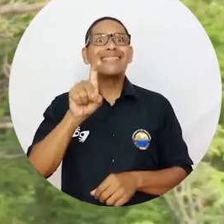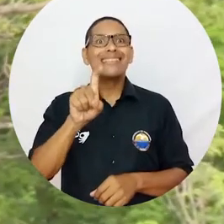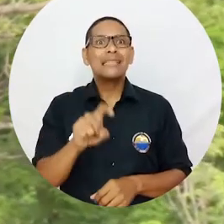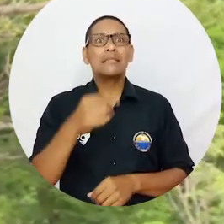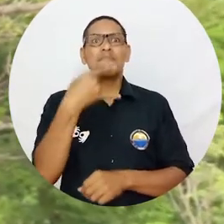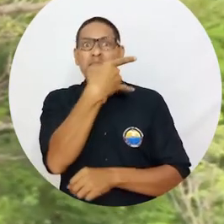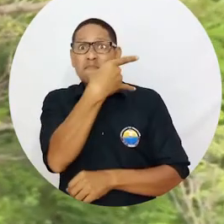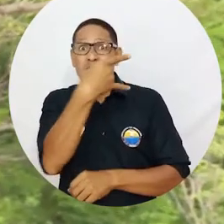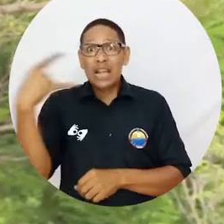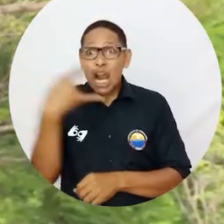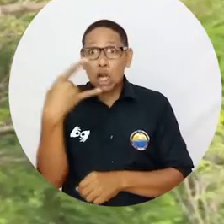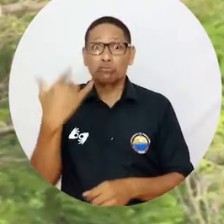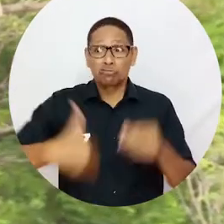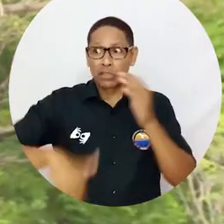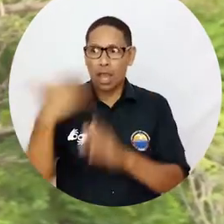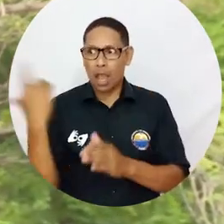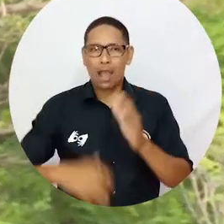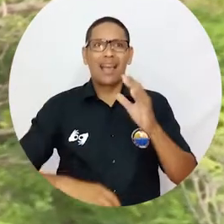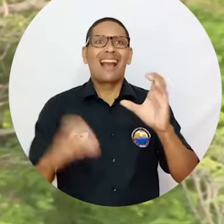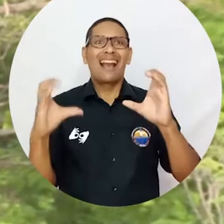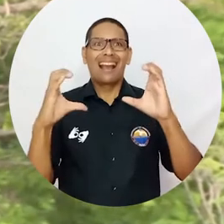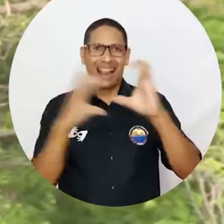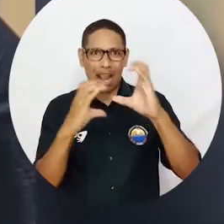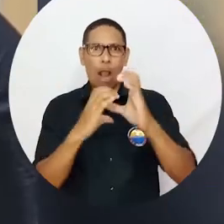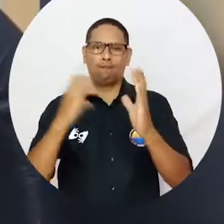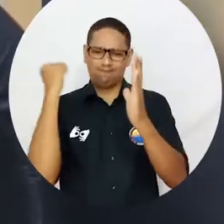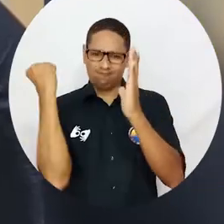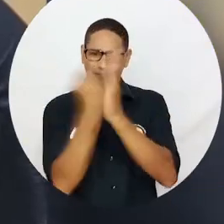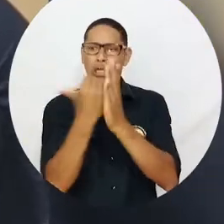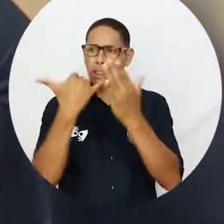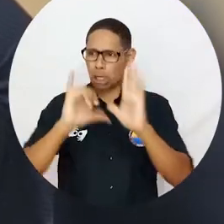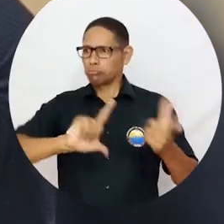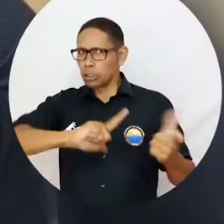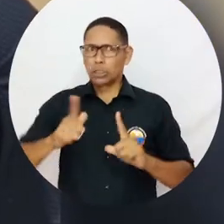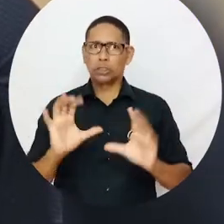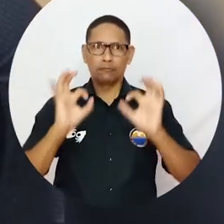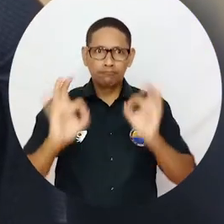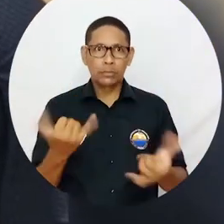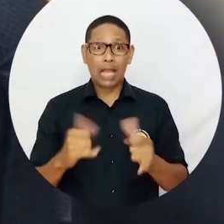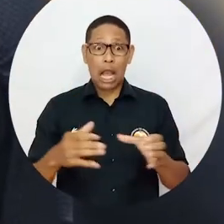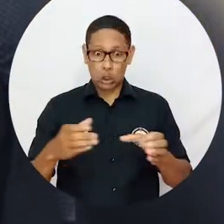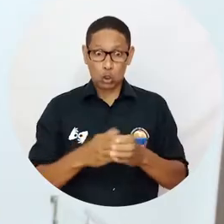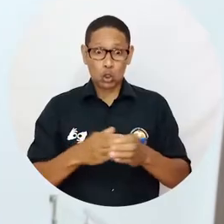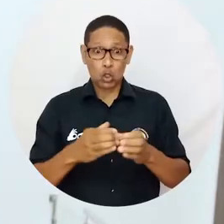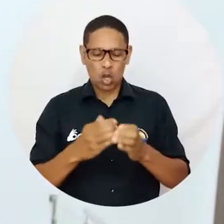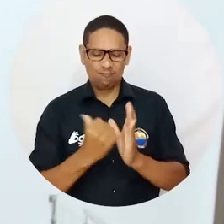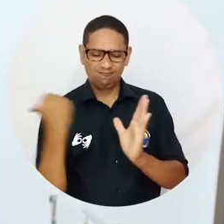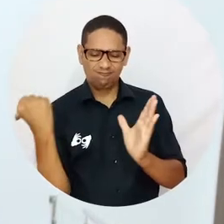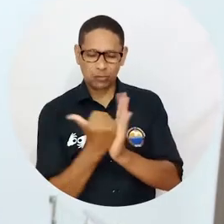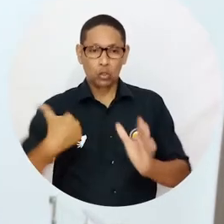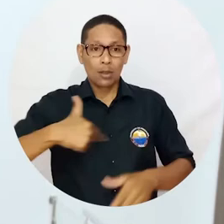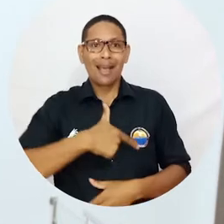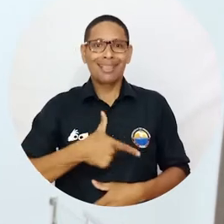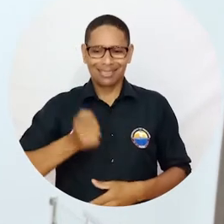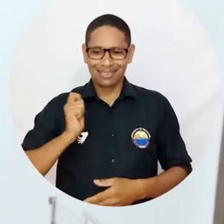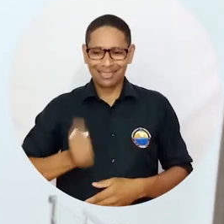constituir en Cámara de Comercio, haciendo de verdad realidad este desafío, como es la creación de la Asociación de Estudiantes de Derecho de la